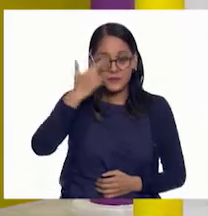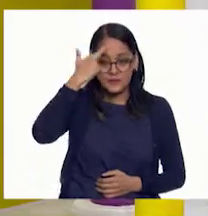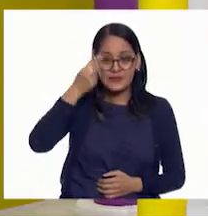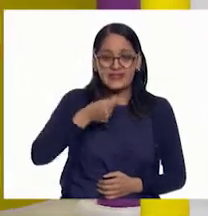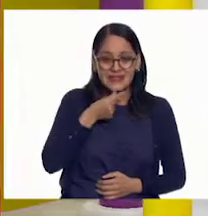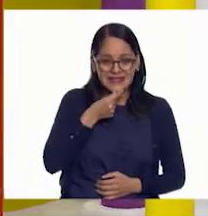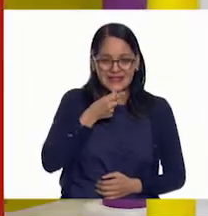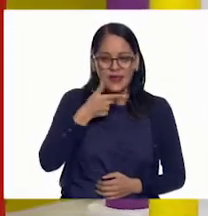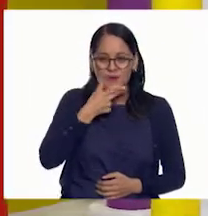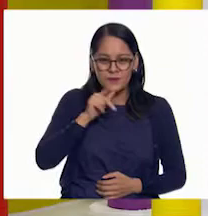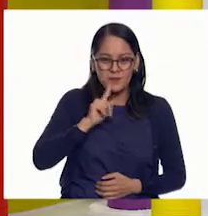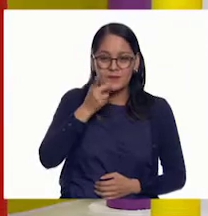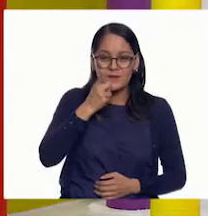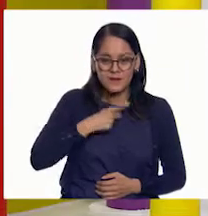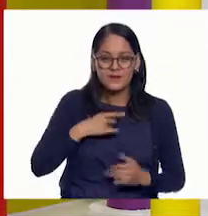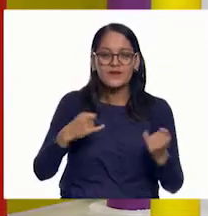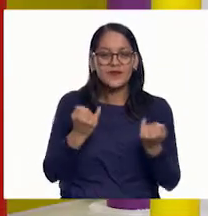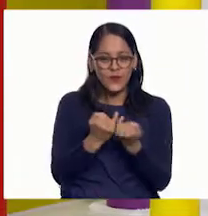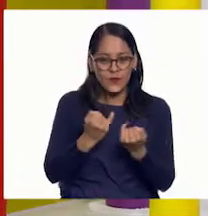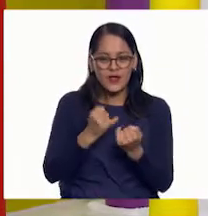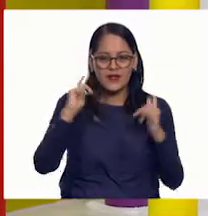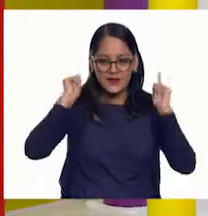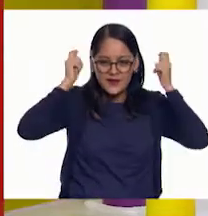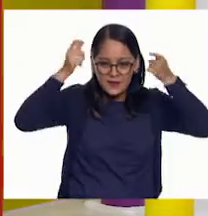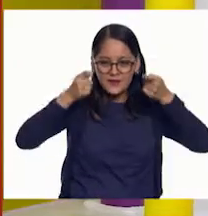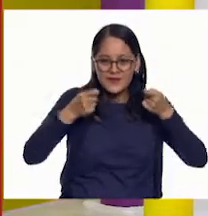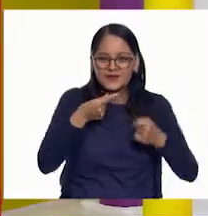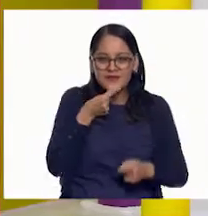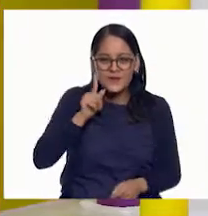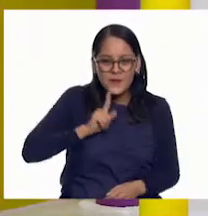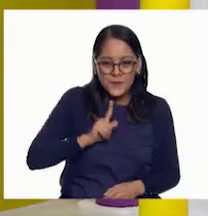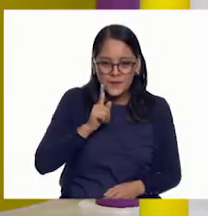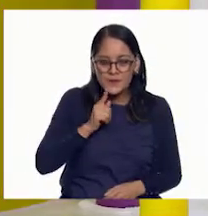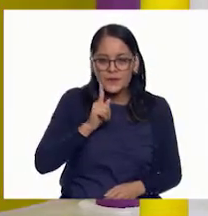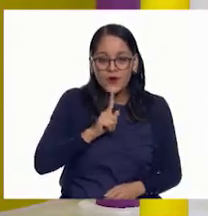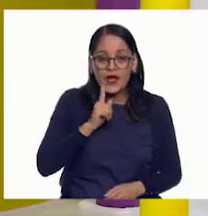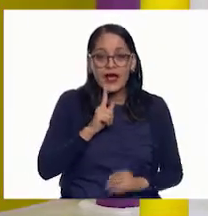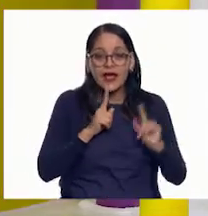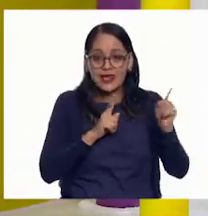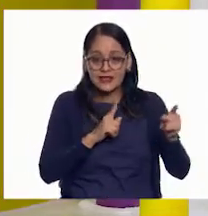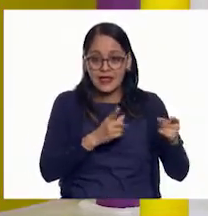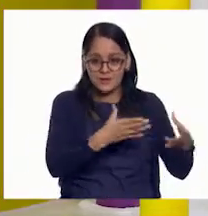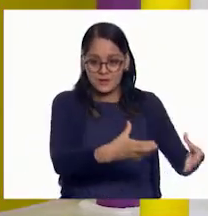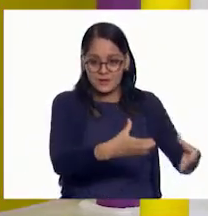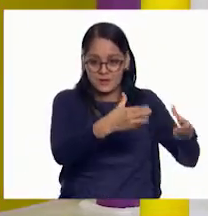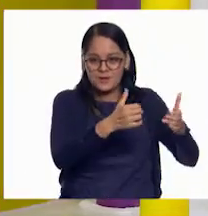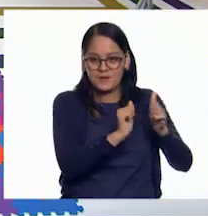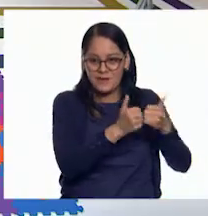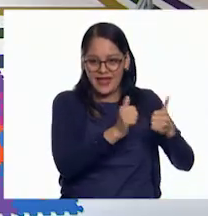y los ¿Sí? niños que se acuerdan de que Caperucita iba a llevar unos panqués que su mamá le dio para llevarlos a la abuelita.